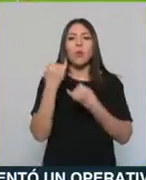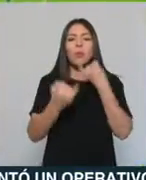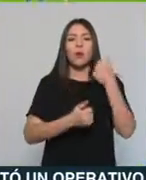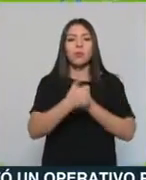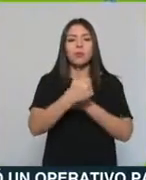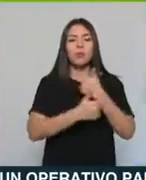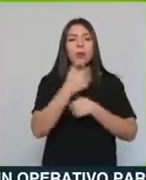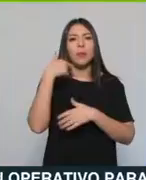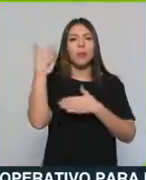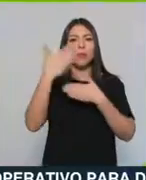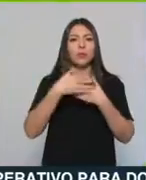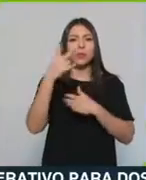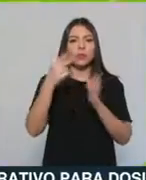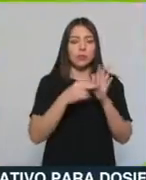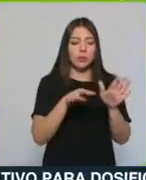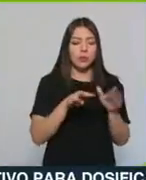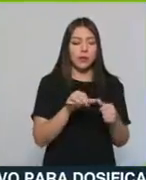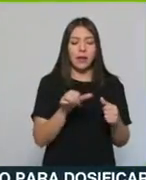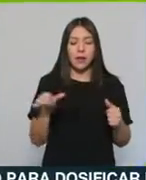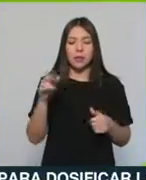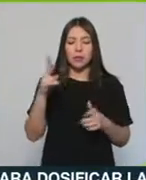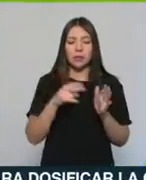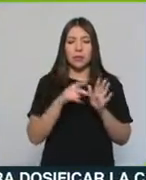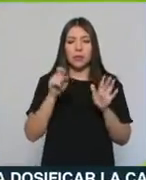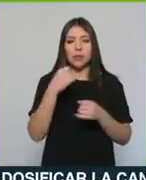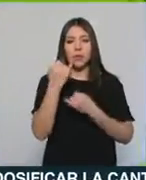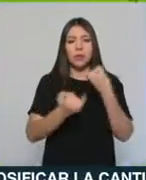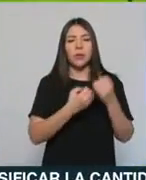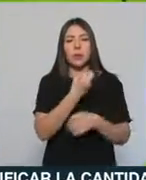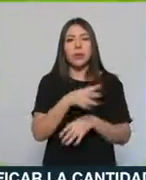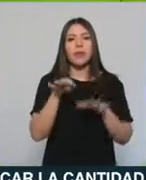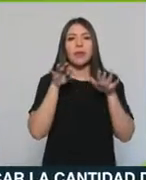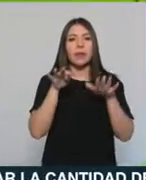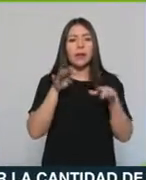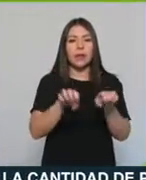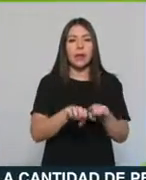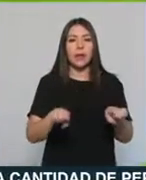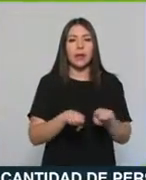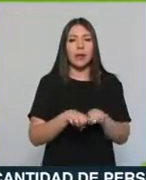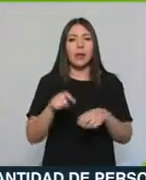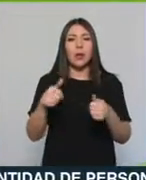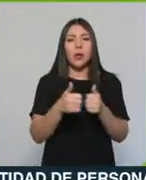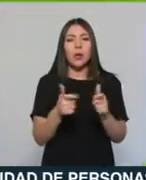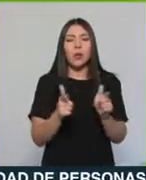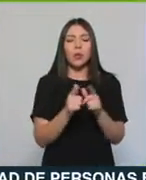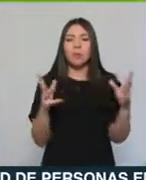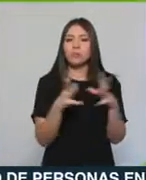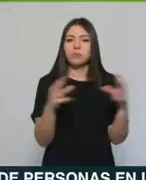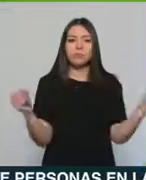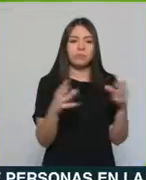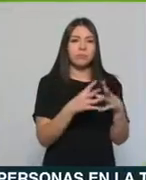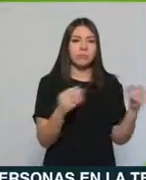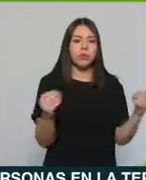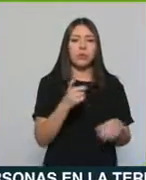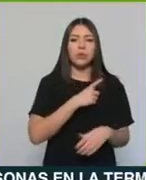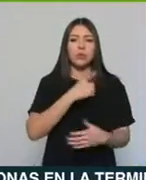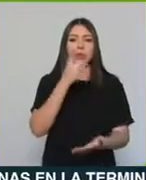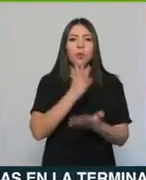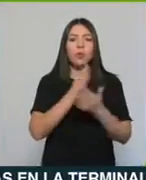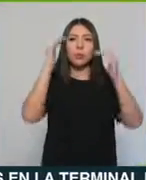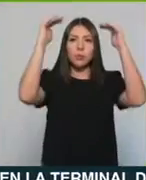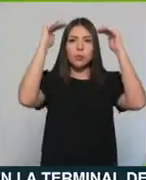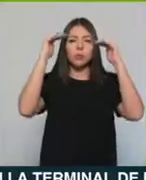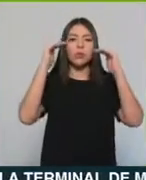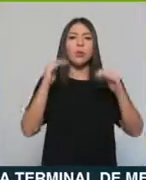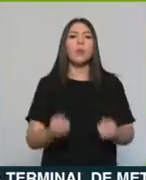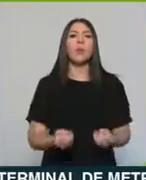temporada 2019-2020. Se jugará con 19 clubes, desaparecerán los grupos y la clasificación será por tabla general.